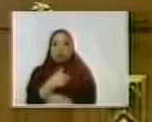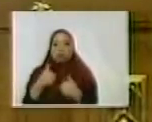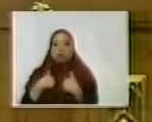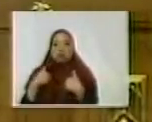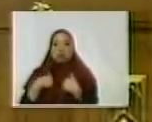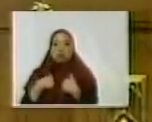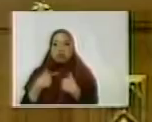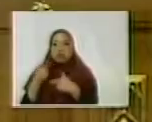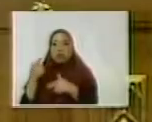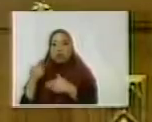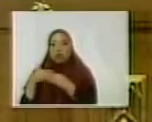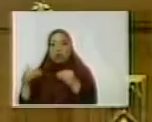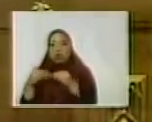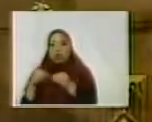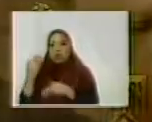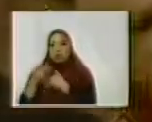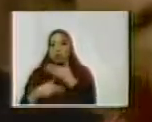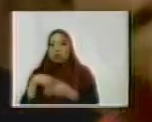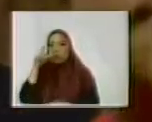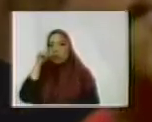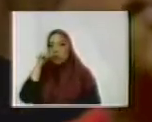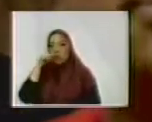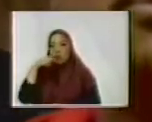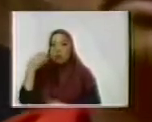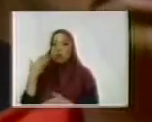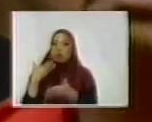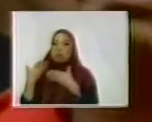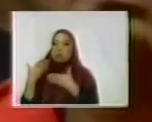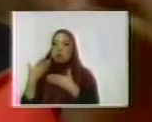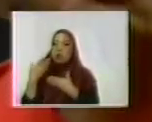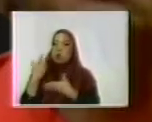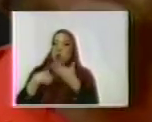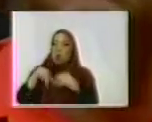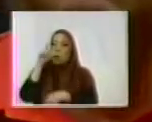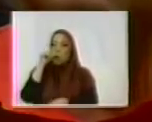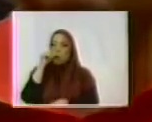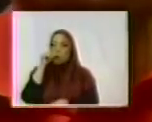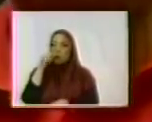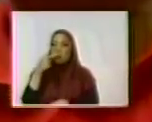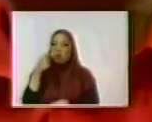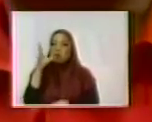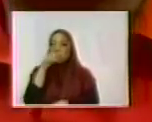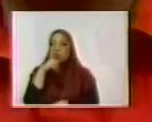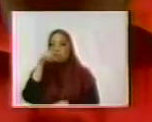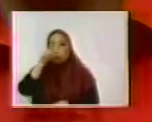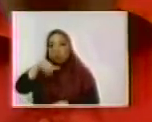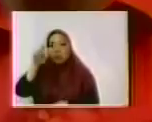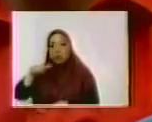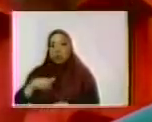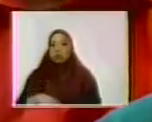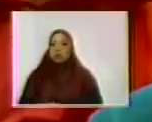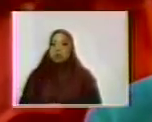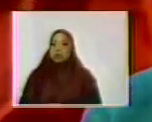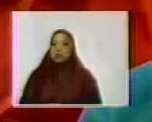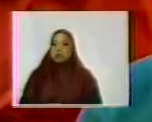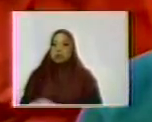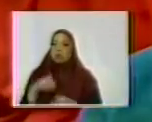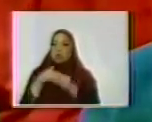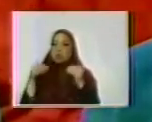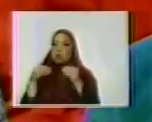una divisa de intercambio comercial sin pasar por el